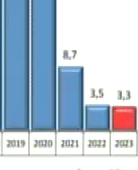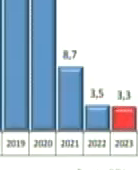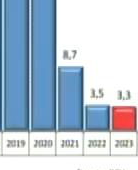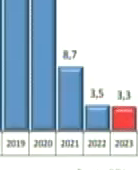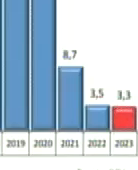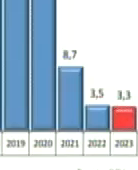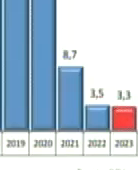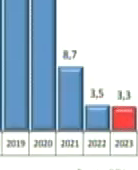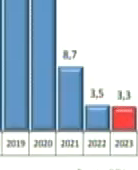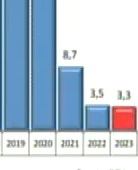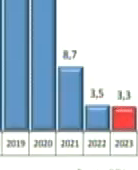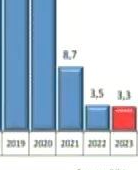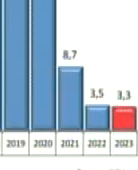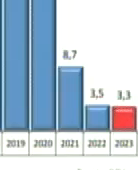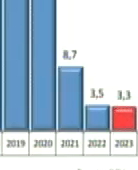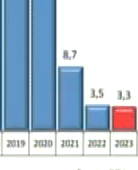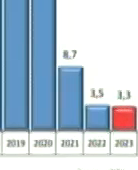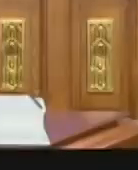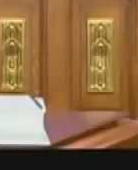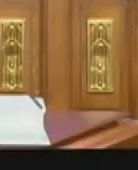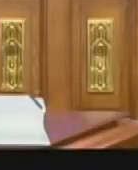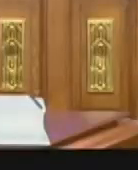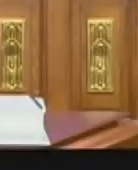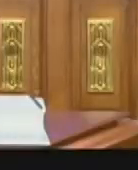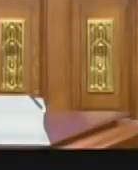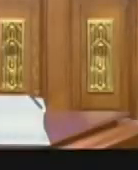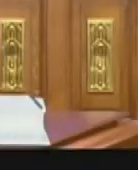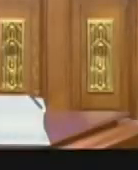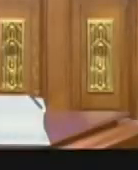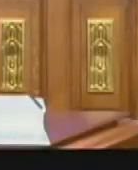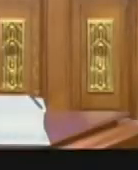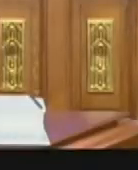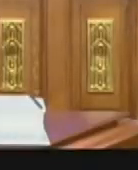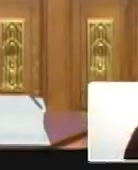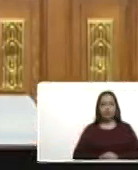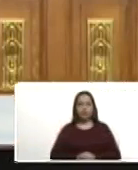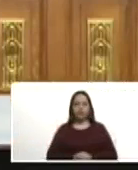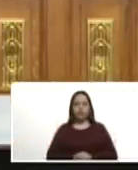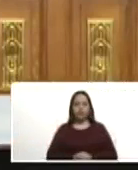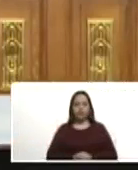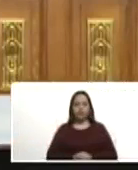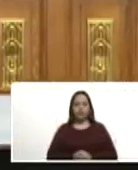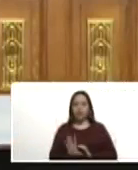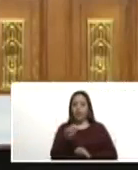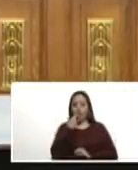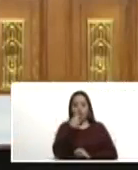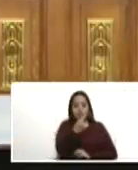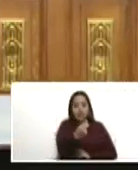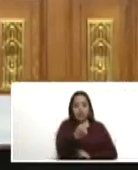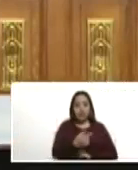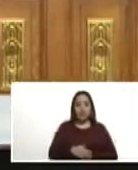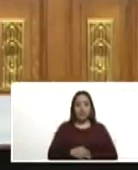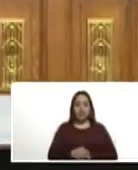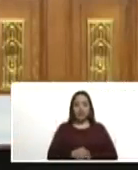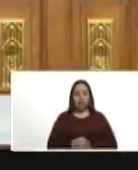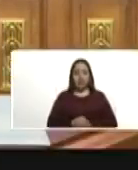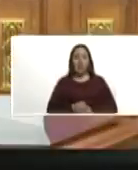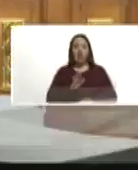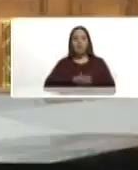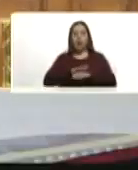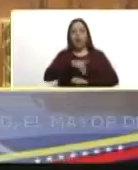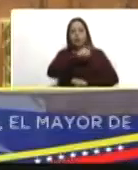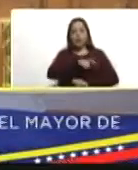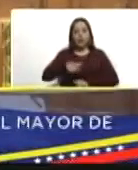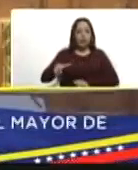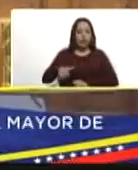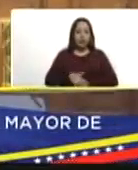Ah pero lo tapan lo callan no lo dicen porque a los odiadores